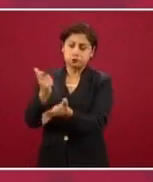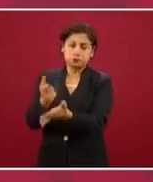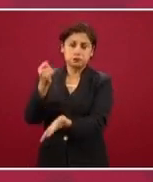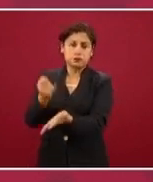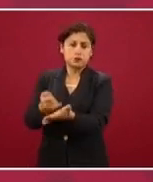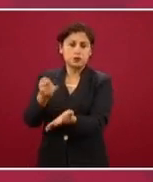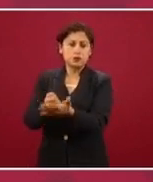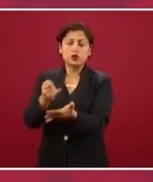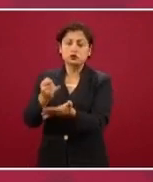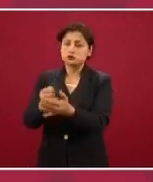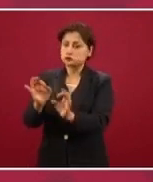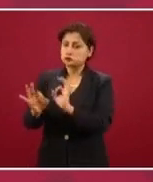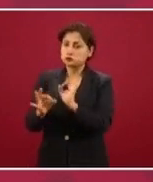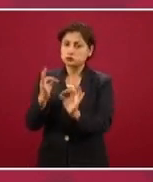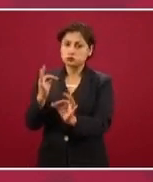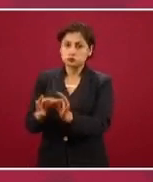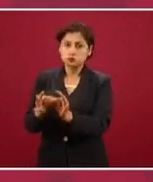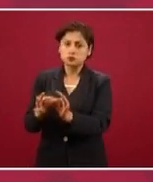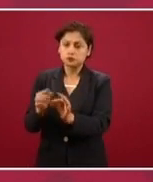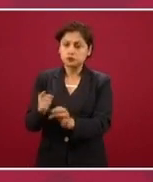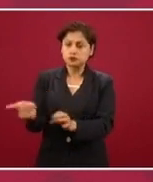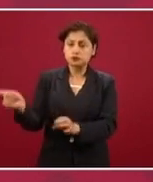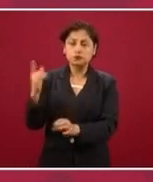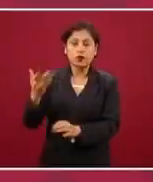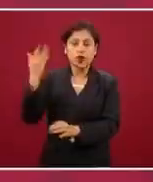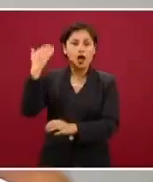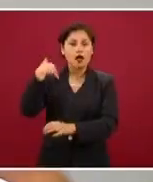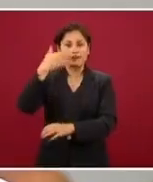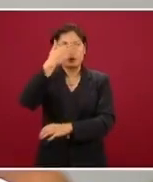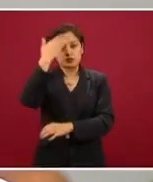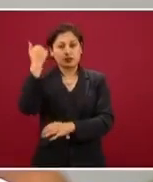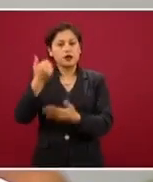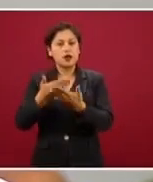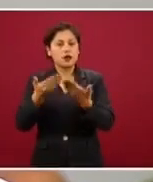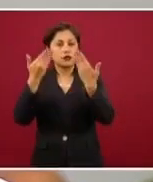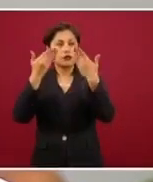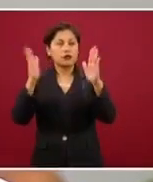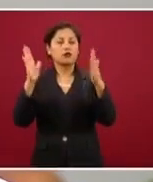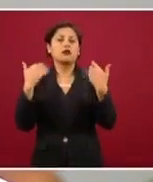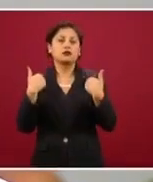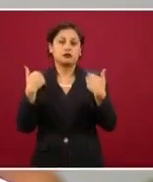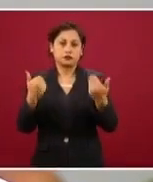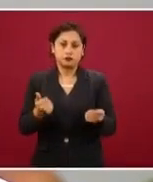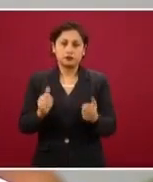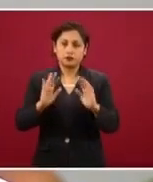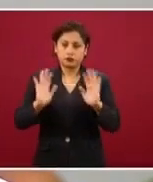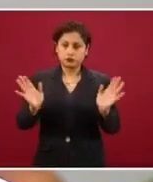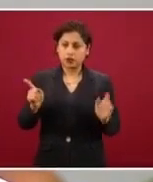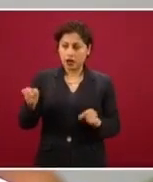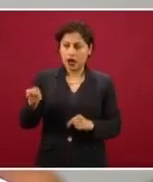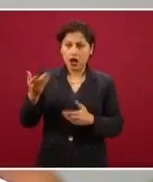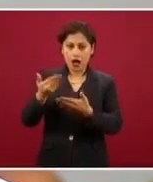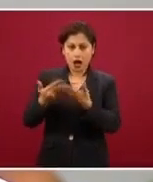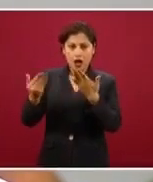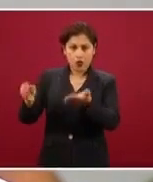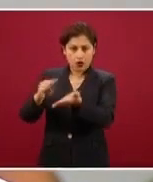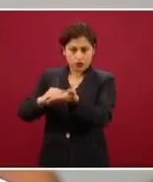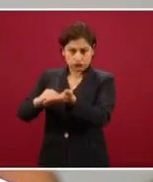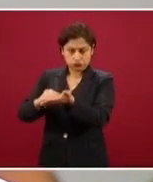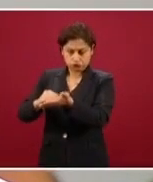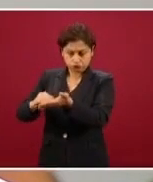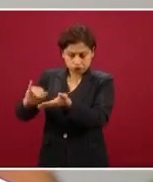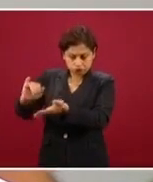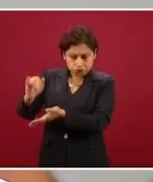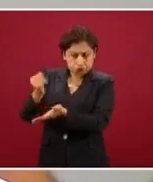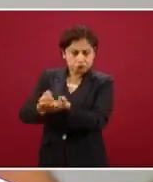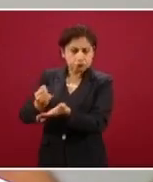devolviendo recursos y eso es permitido incluso por la ley y